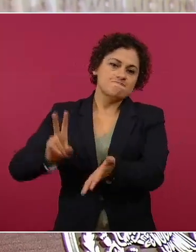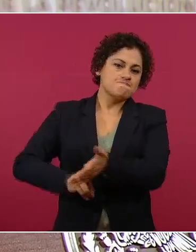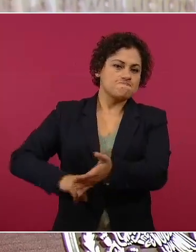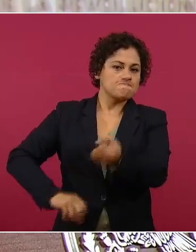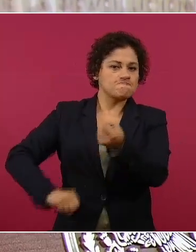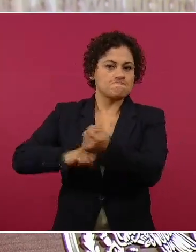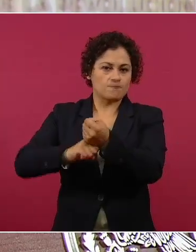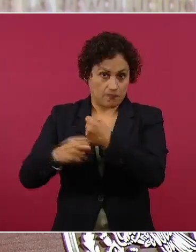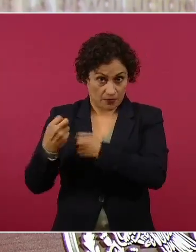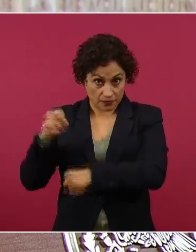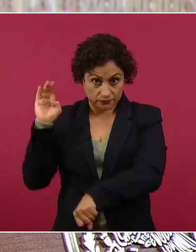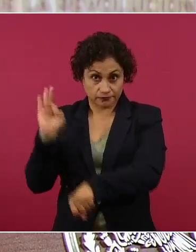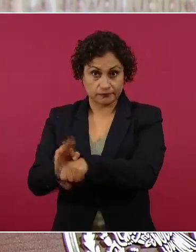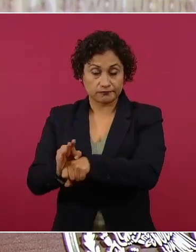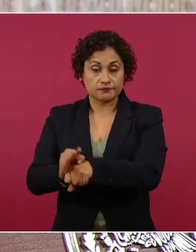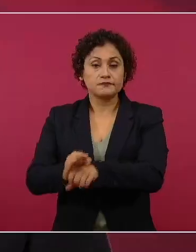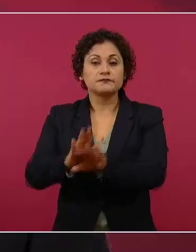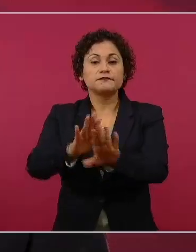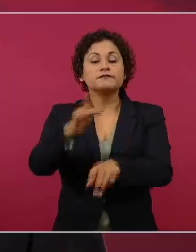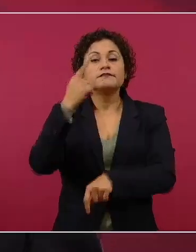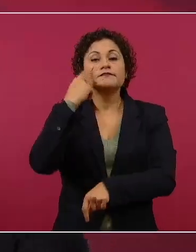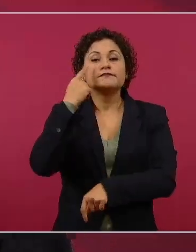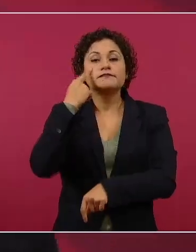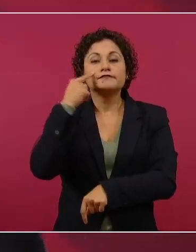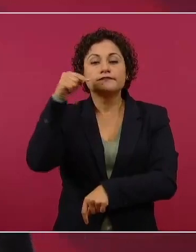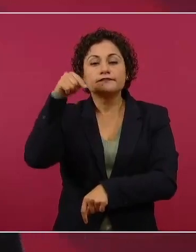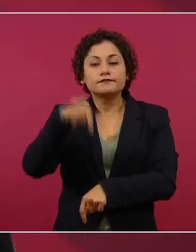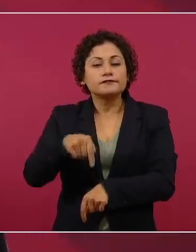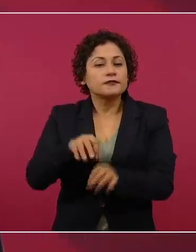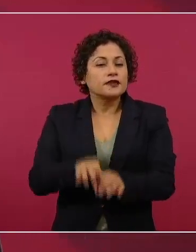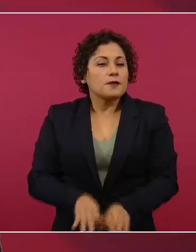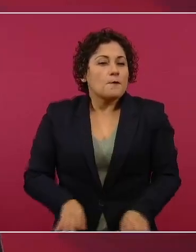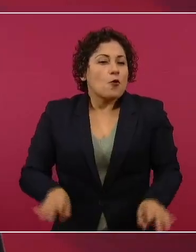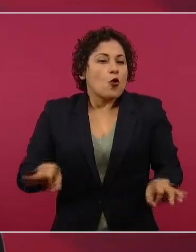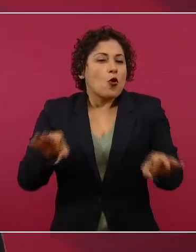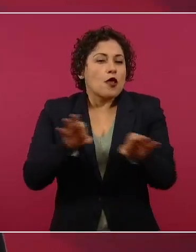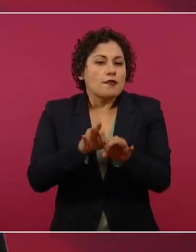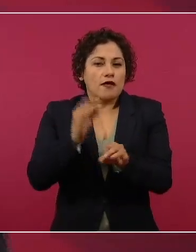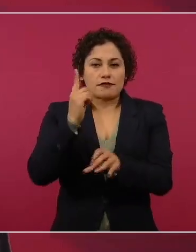Aquí hay algo que es fundamental.